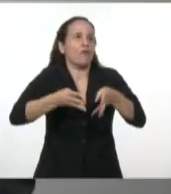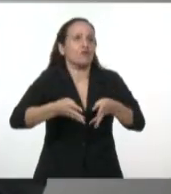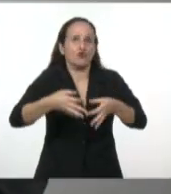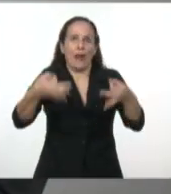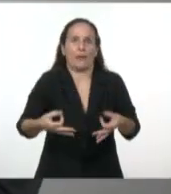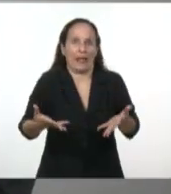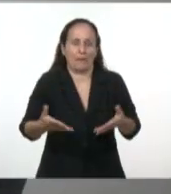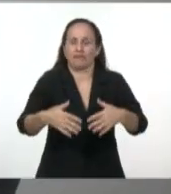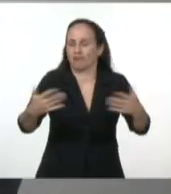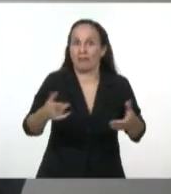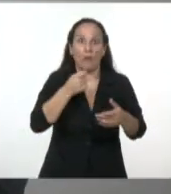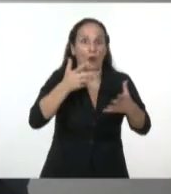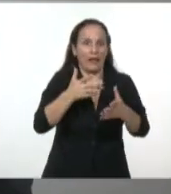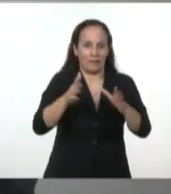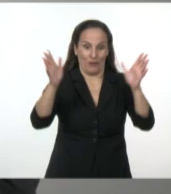una bacha